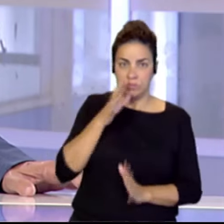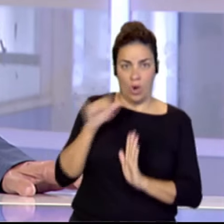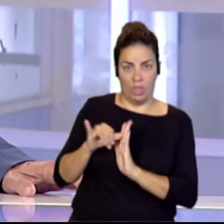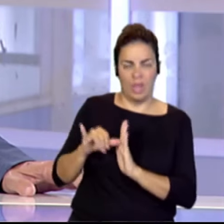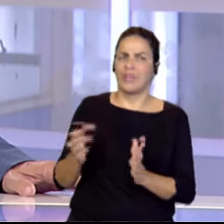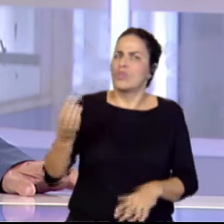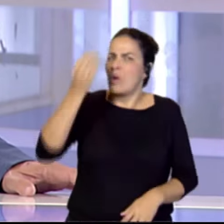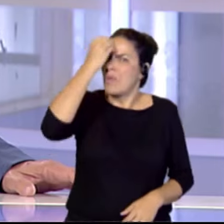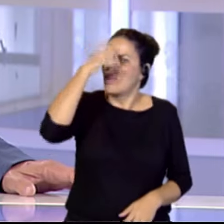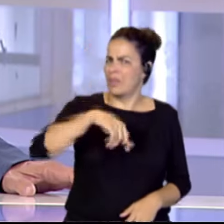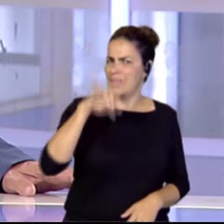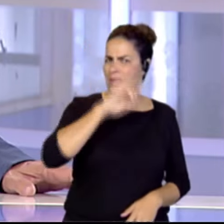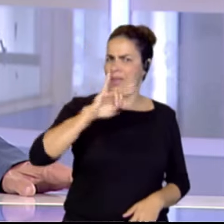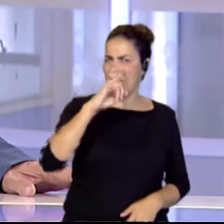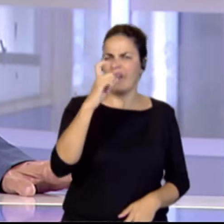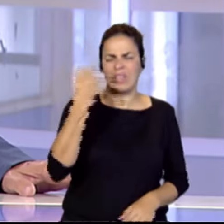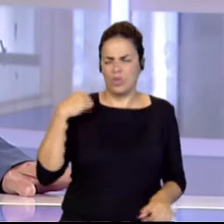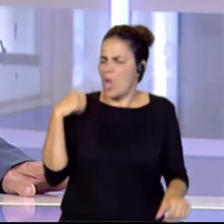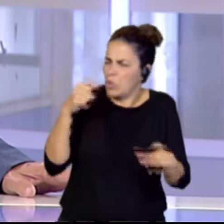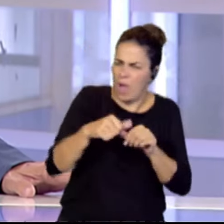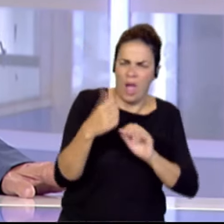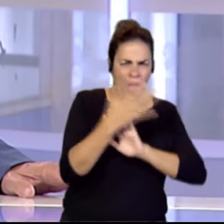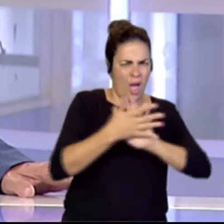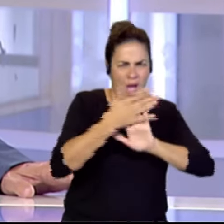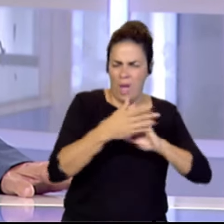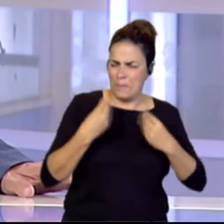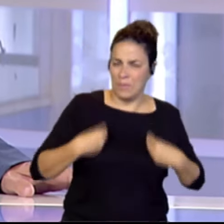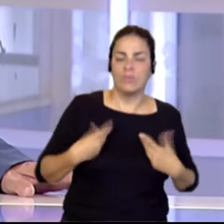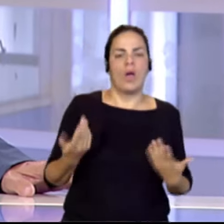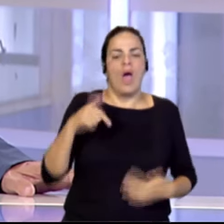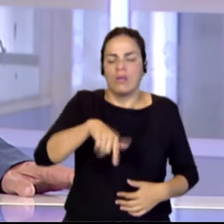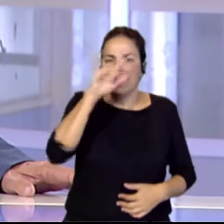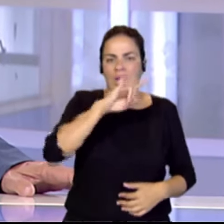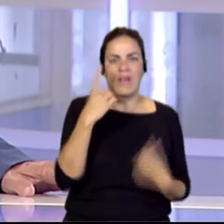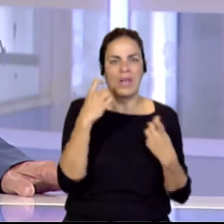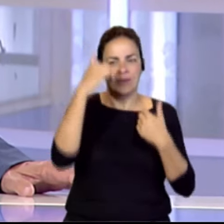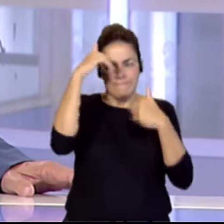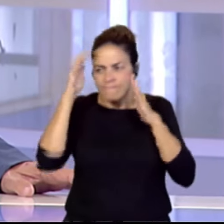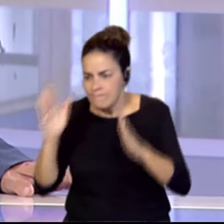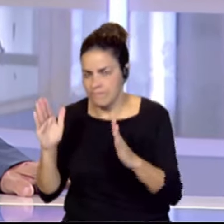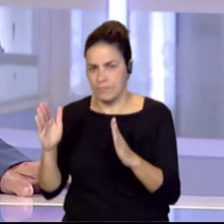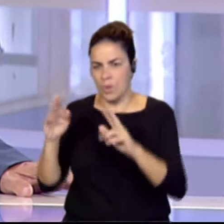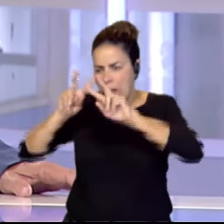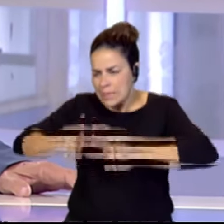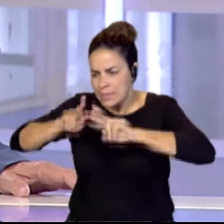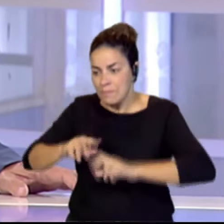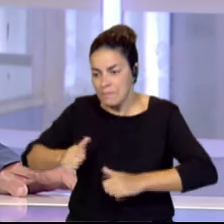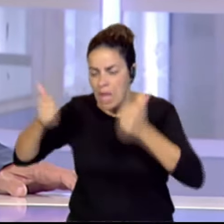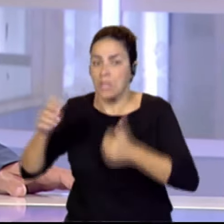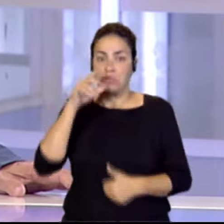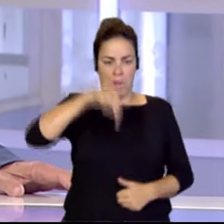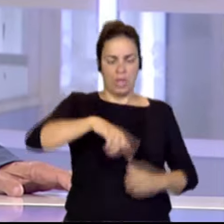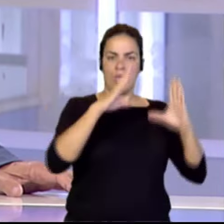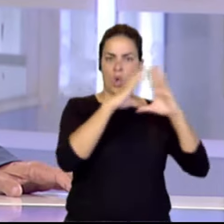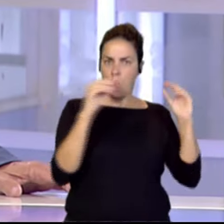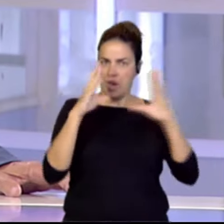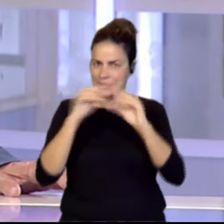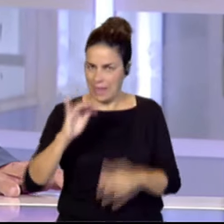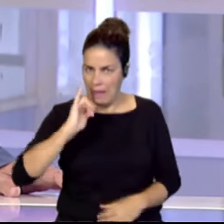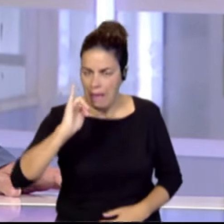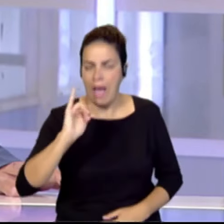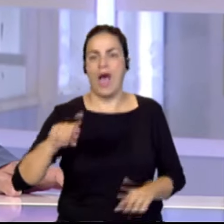Canarias y llevo muchos años hablando de esto es más atención más estudi tenemos universidades tenemos esa